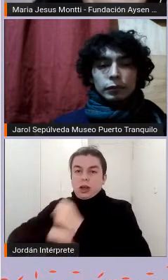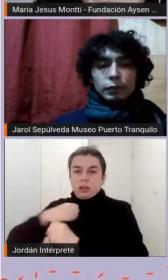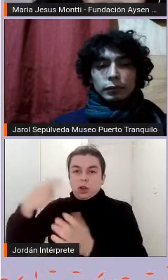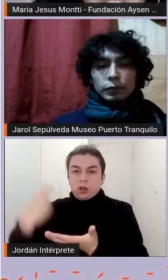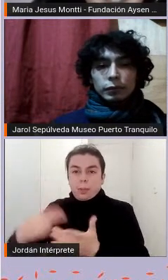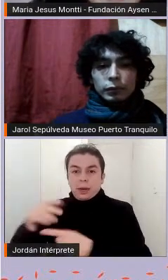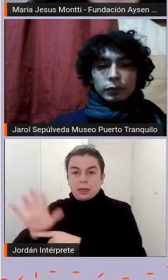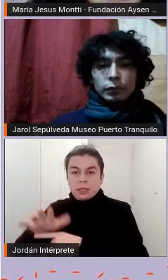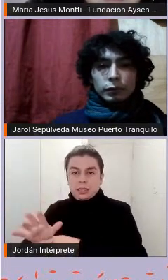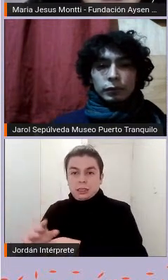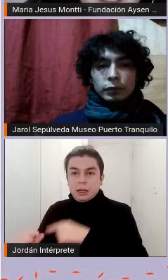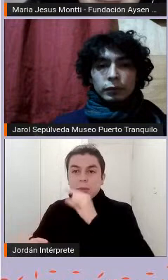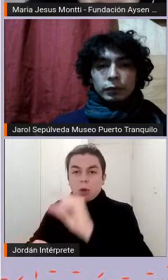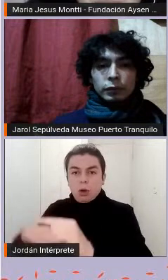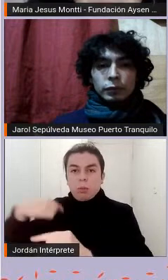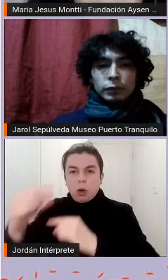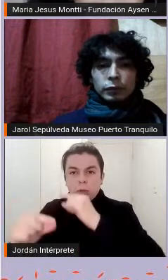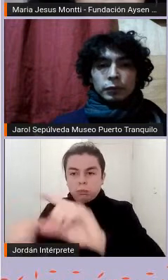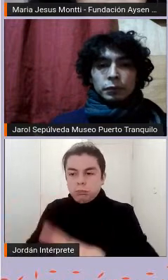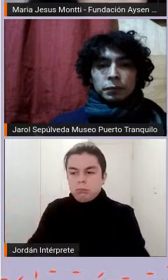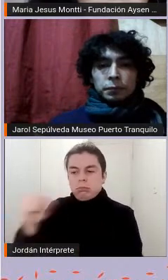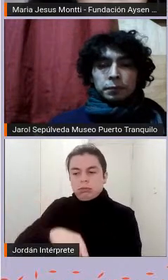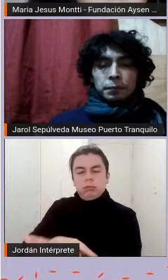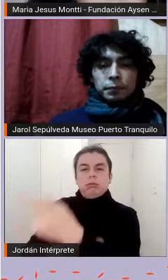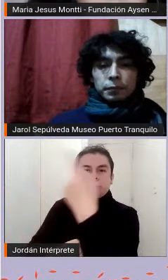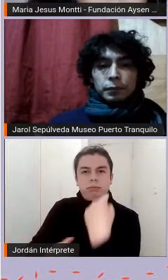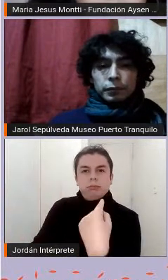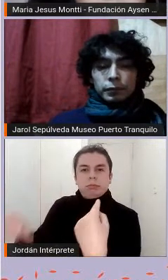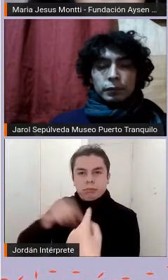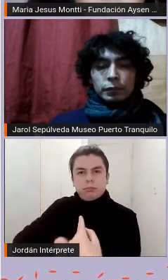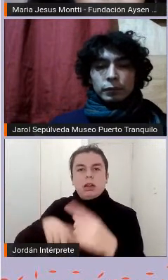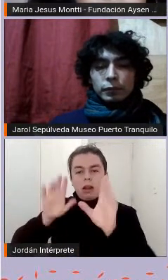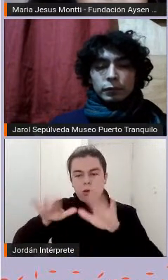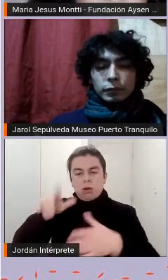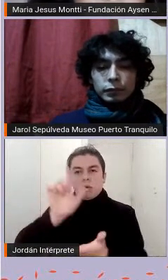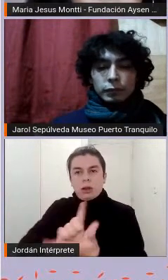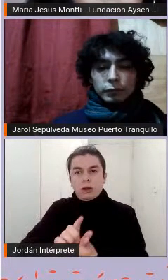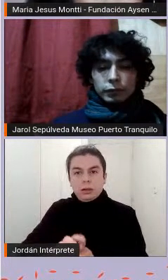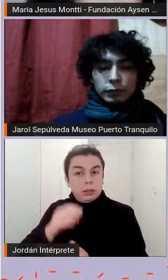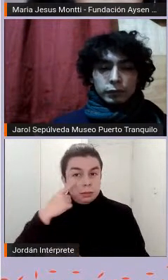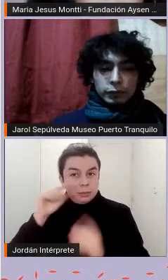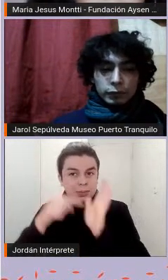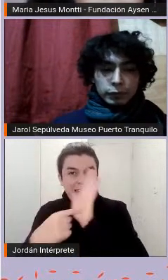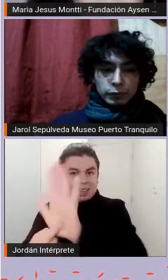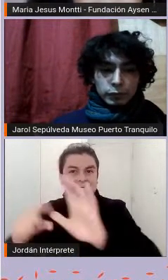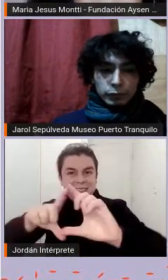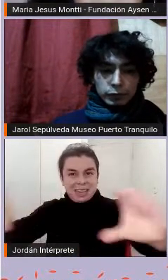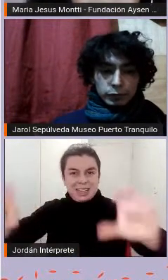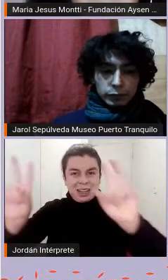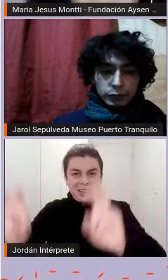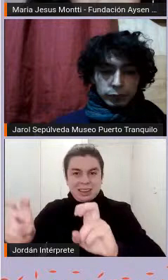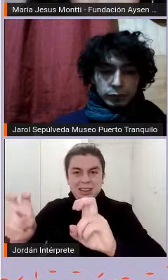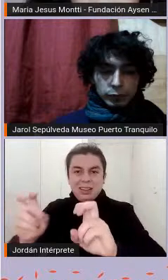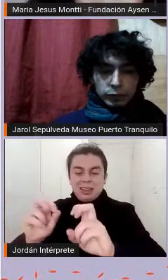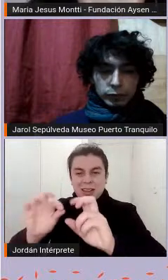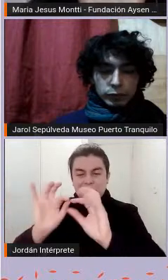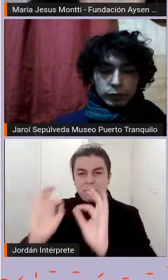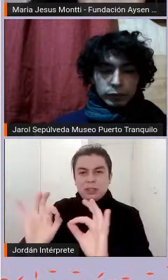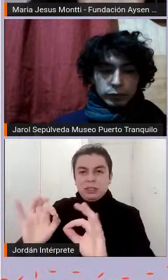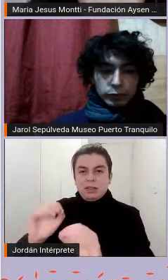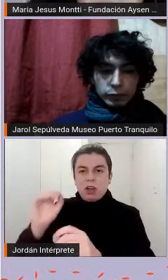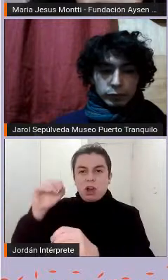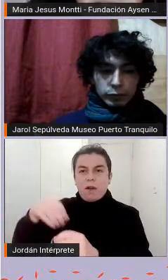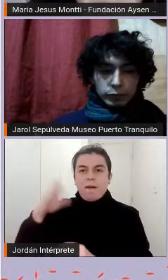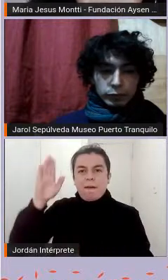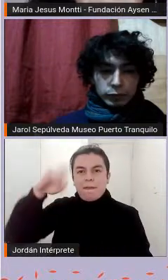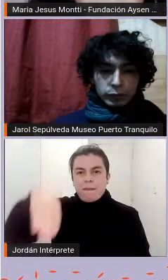lugar. Bueno, esta es la ballena que vara en el lugar. El nombre común es ballena sei, también se le